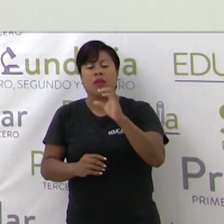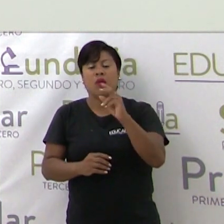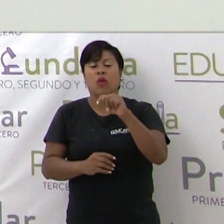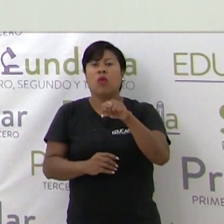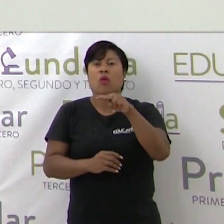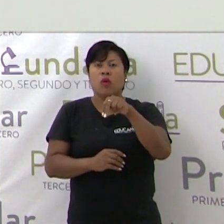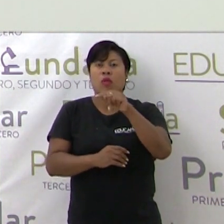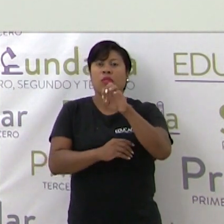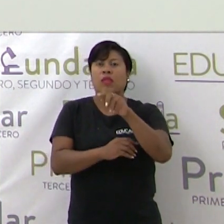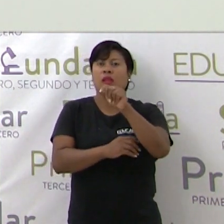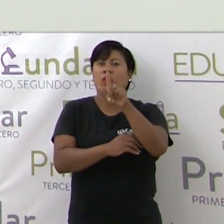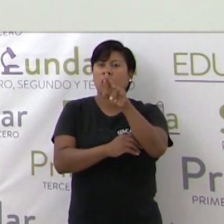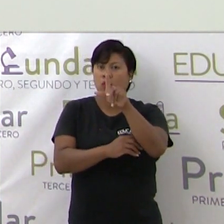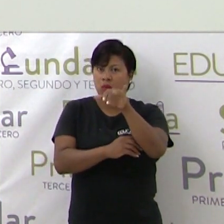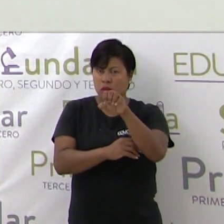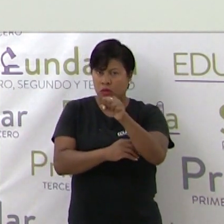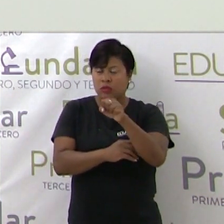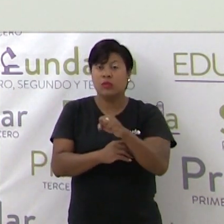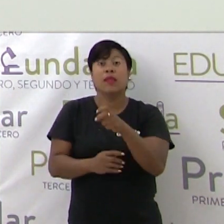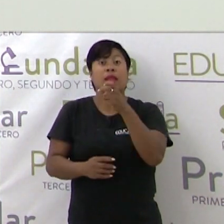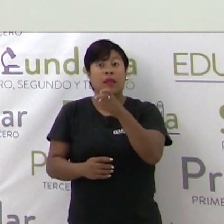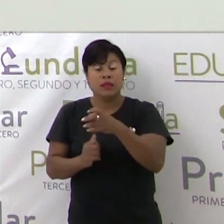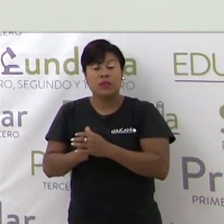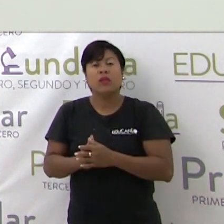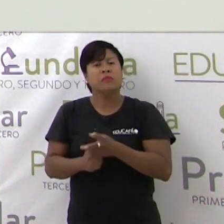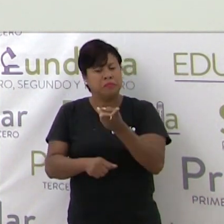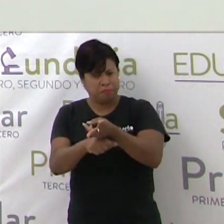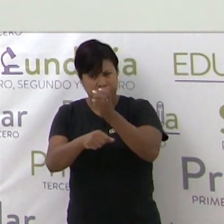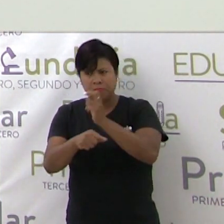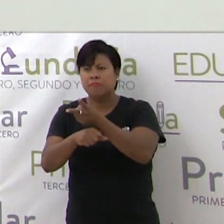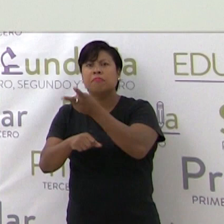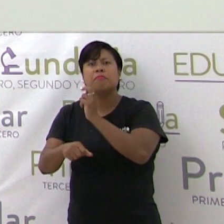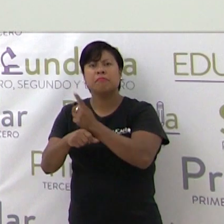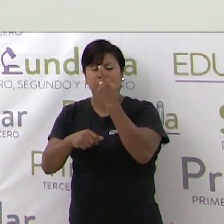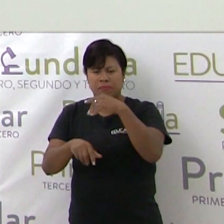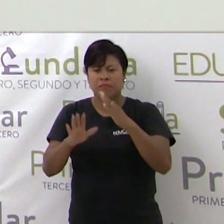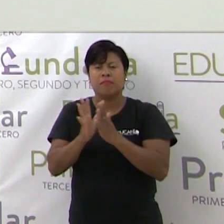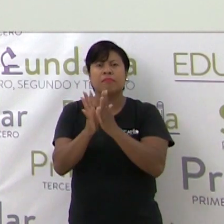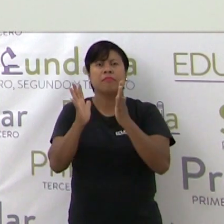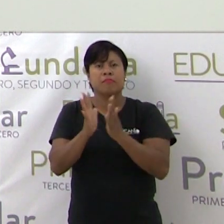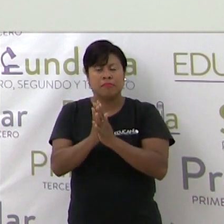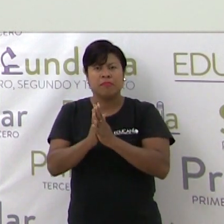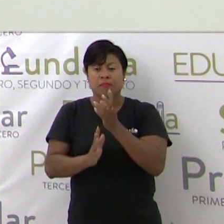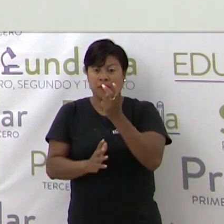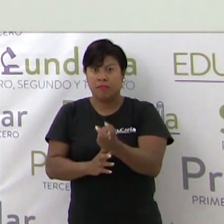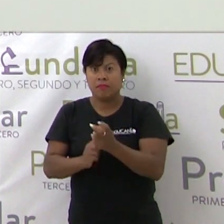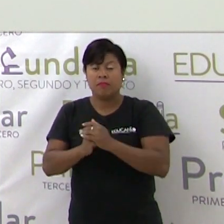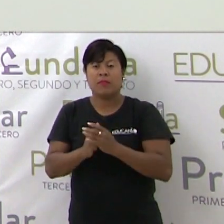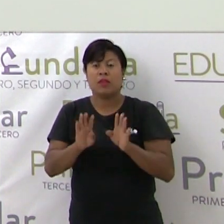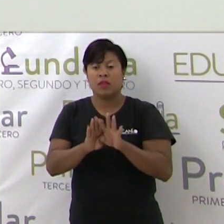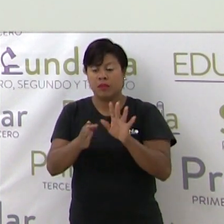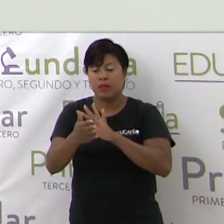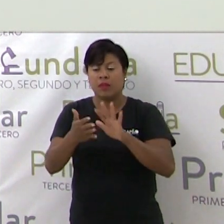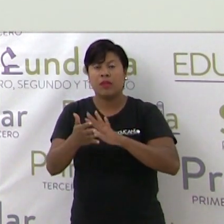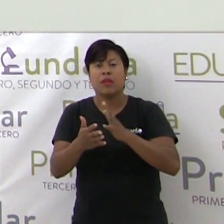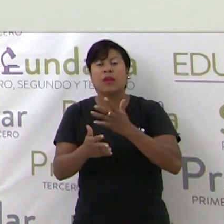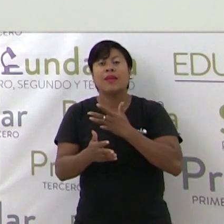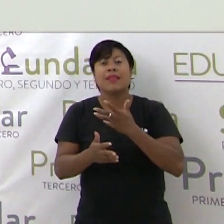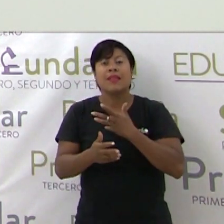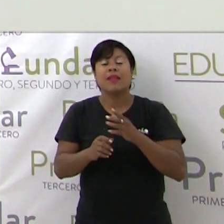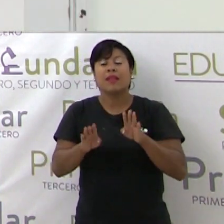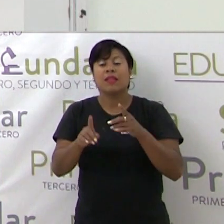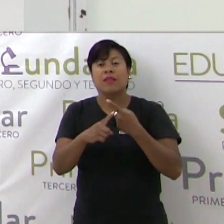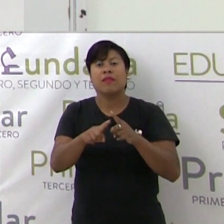contertulios. Generalmente se invita a participar activamente en ellas a lectores que tienen